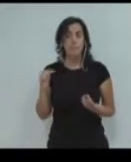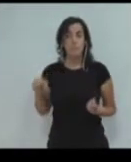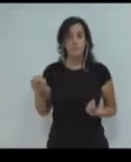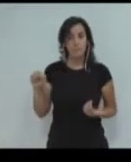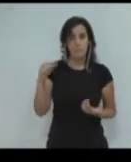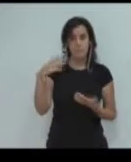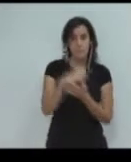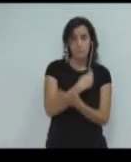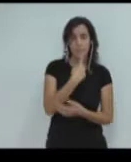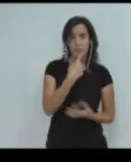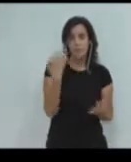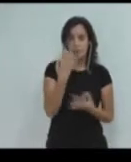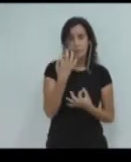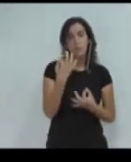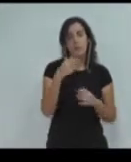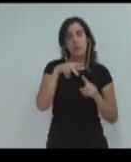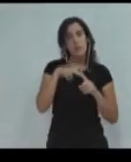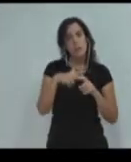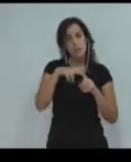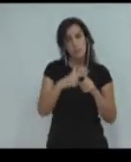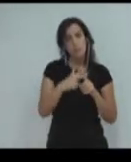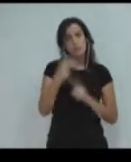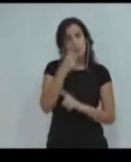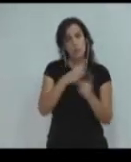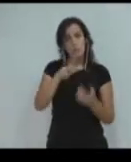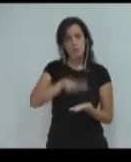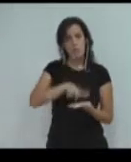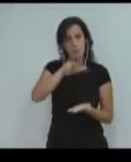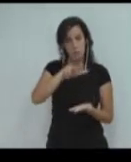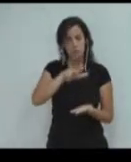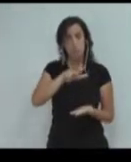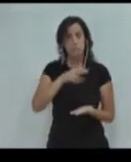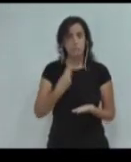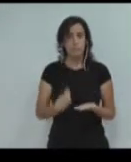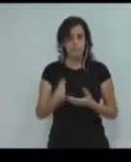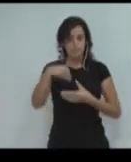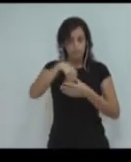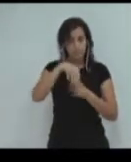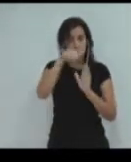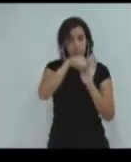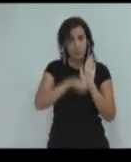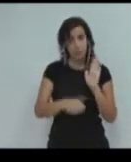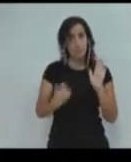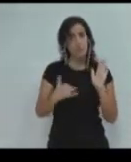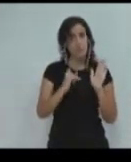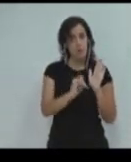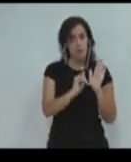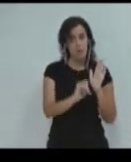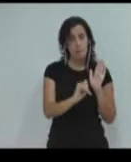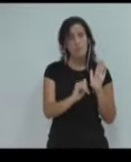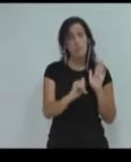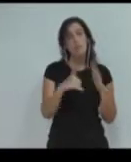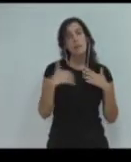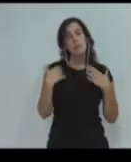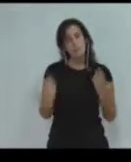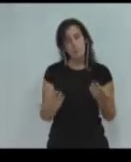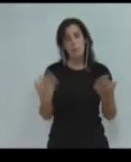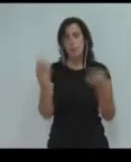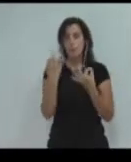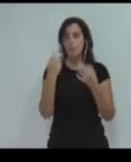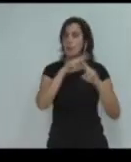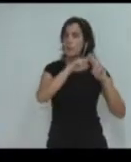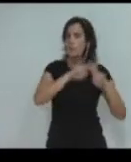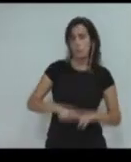en que hay herramientas de validación, que los propios programas te las incorporan, pero es necesaria una